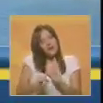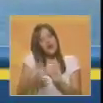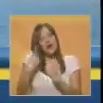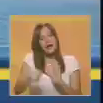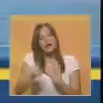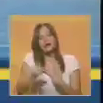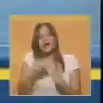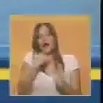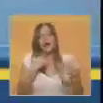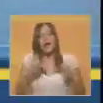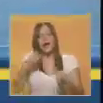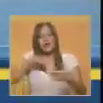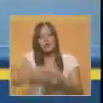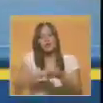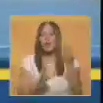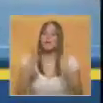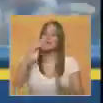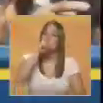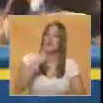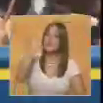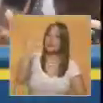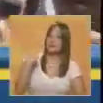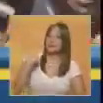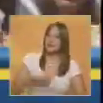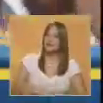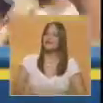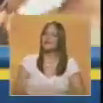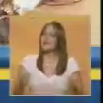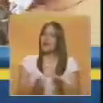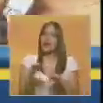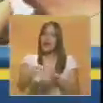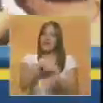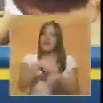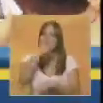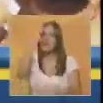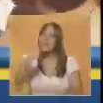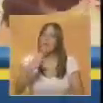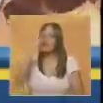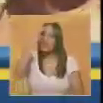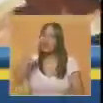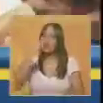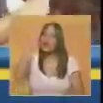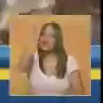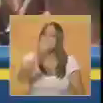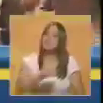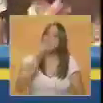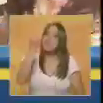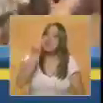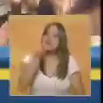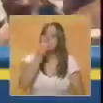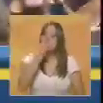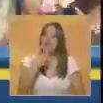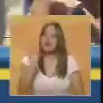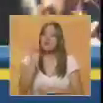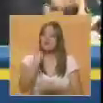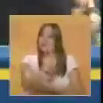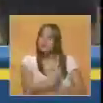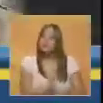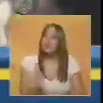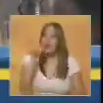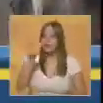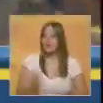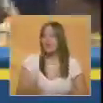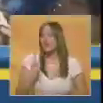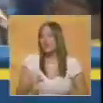de accidentes viales en comparación con el año pasado, el gobernador Enrique Capriles Radonsky cree que la integridad de los ciudadanos